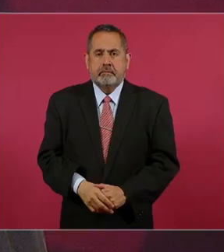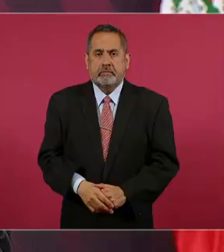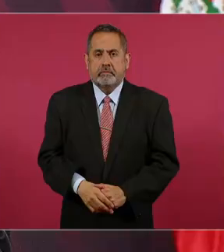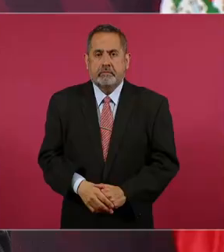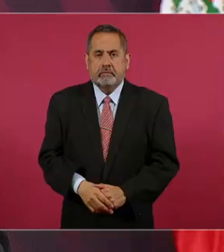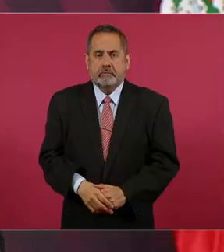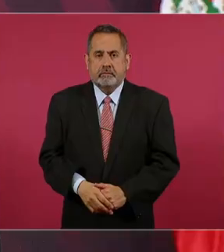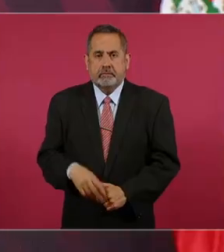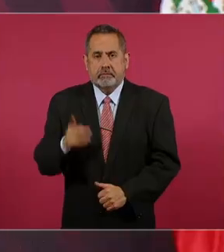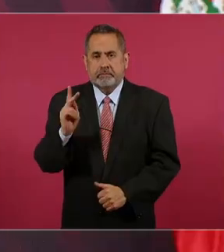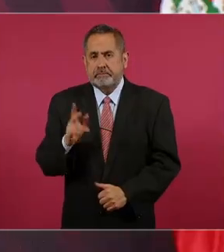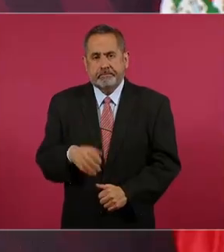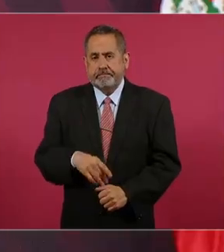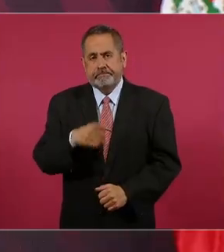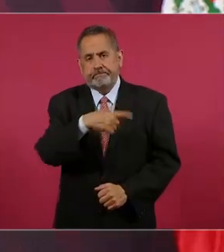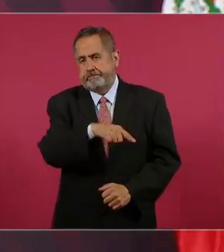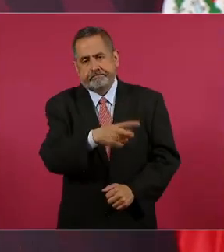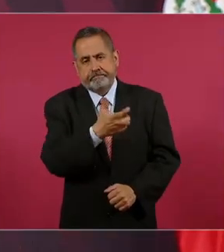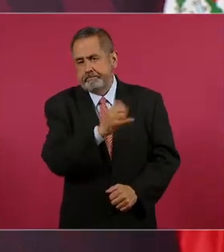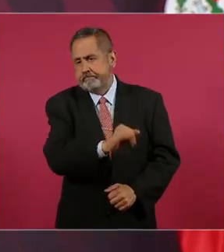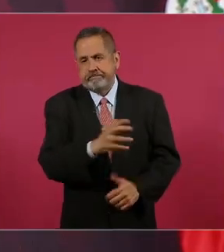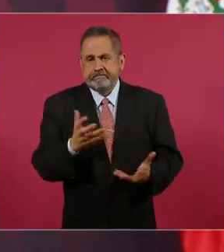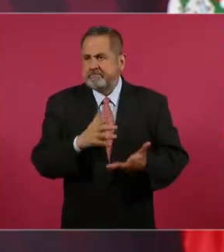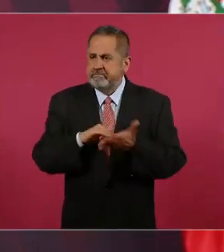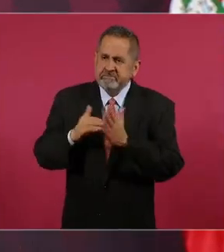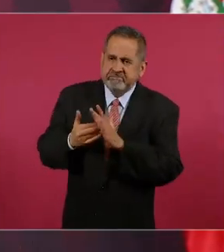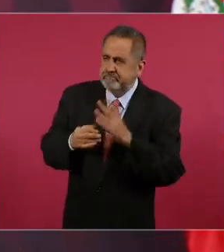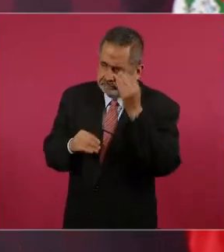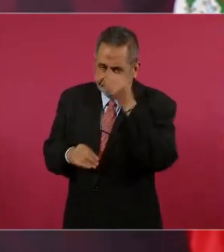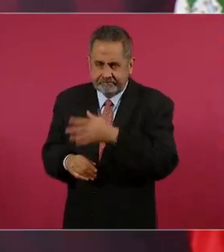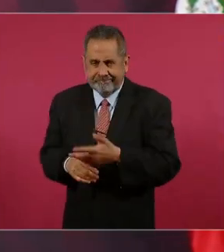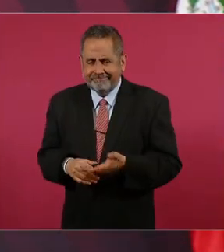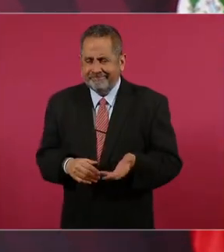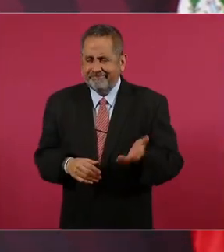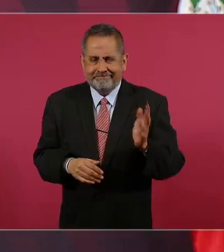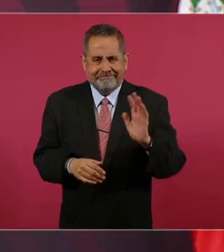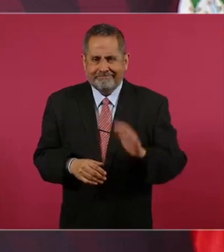pero así están. ¿Quién sabe